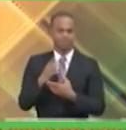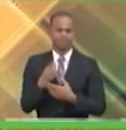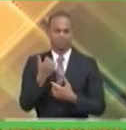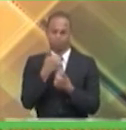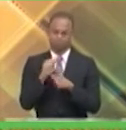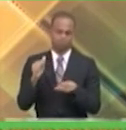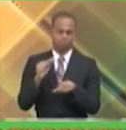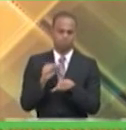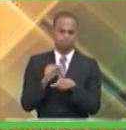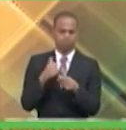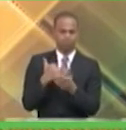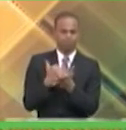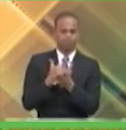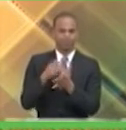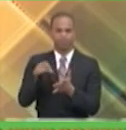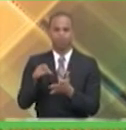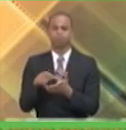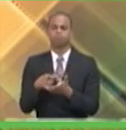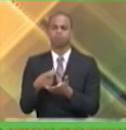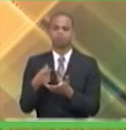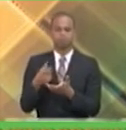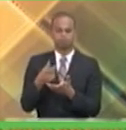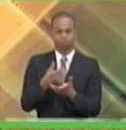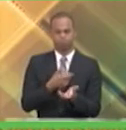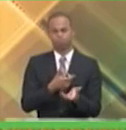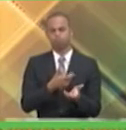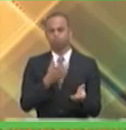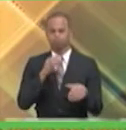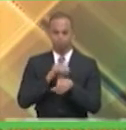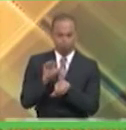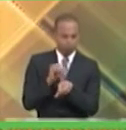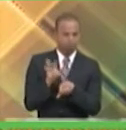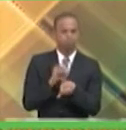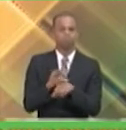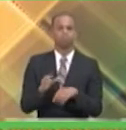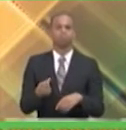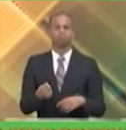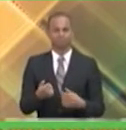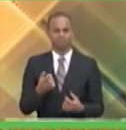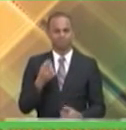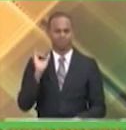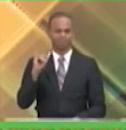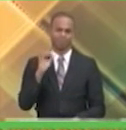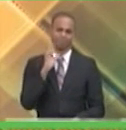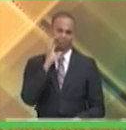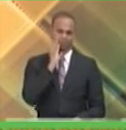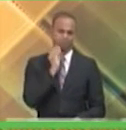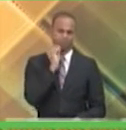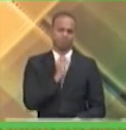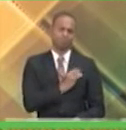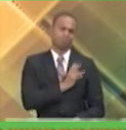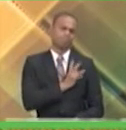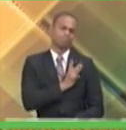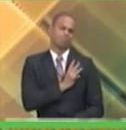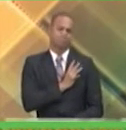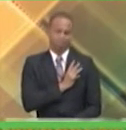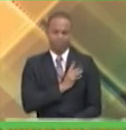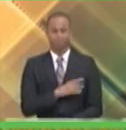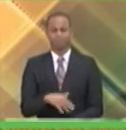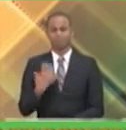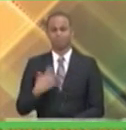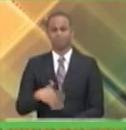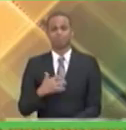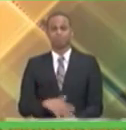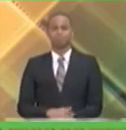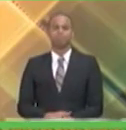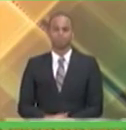nosotros tengamos sobre cómo va el proyecto, lo que necesitamos. O sea, que ha sido una experiencia sumamente enriquecedora para nosotras